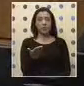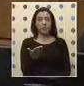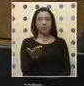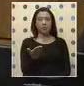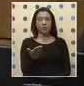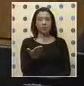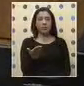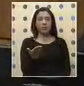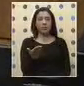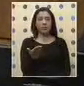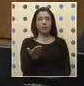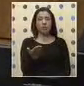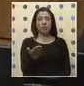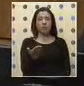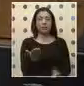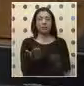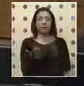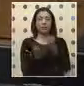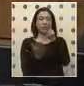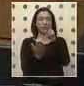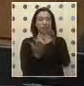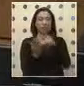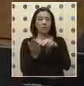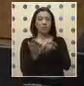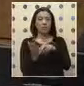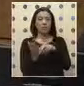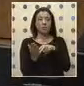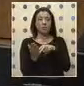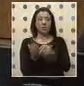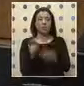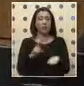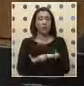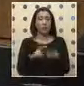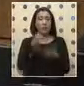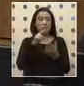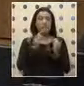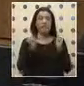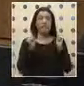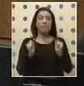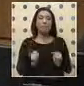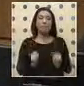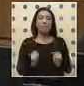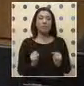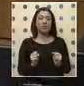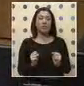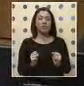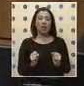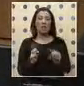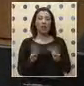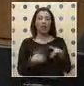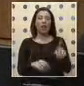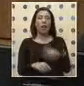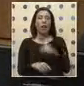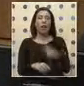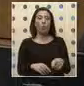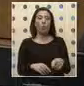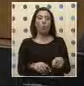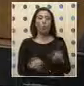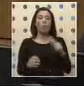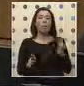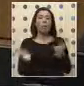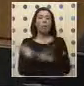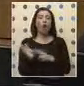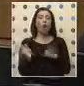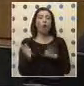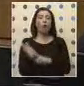se estudie, de verdad se estudie la posibilidad de dejar sin efecto las contribuciones de bienes